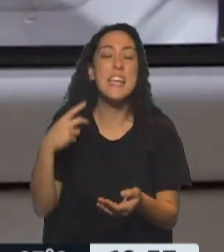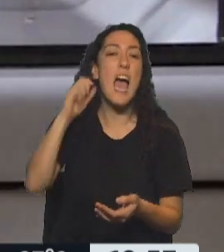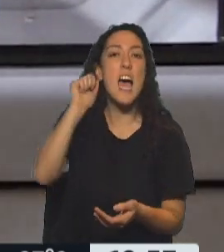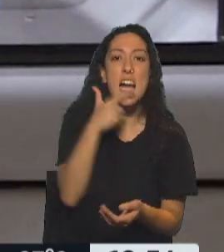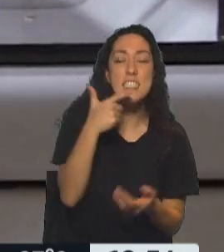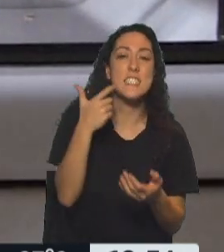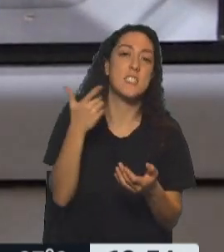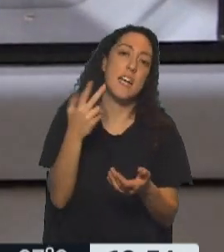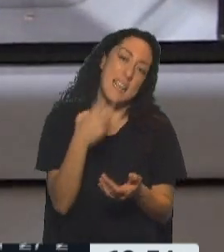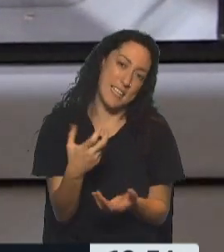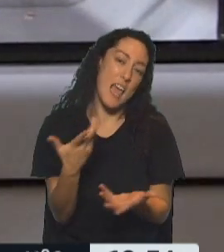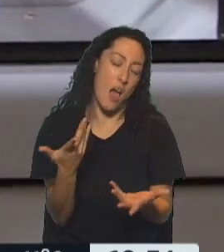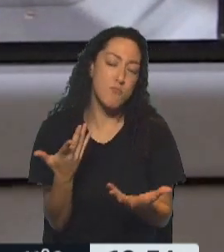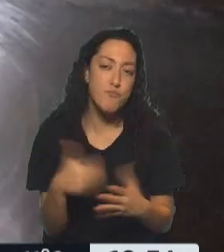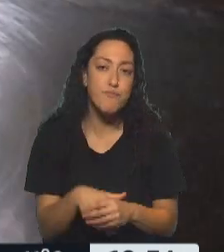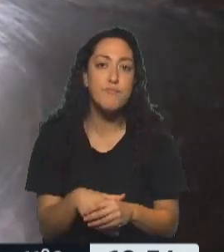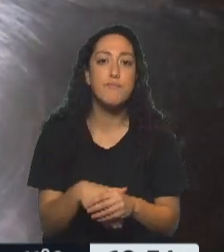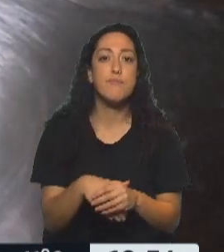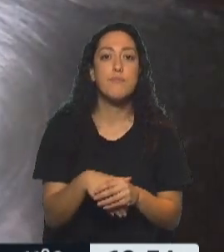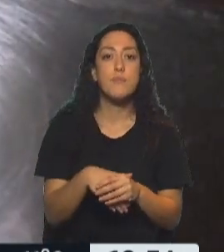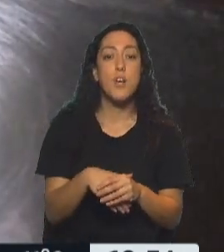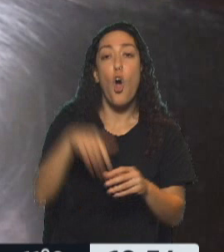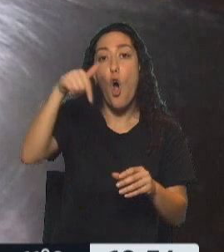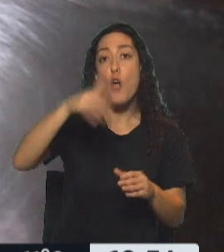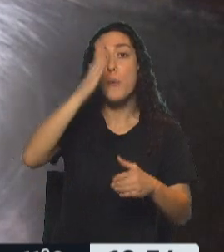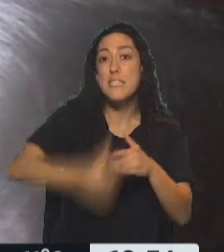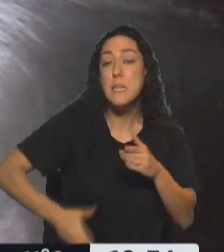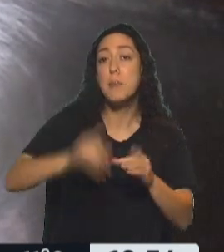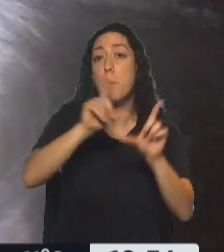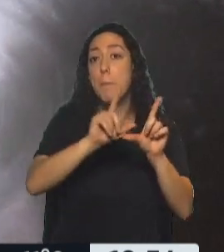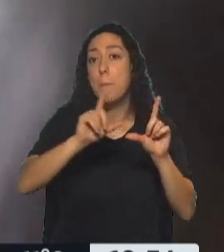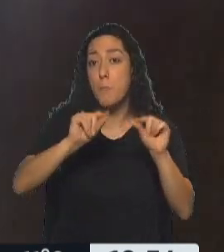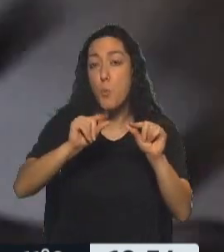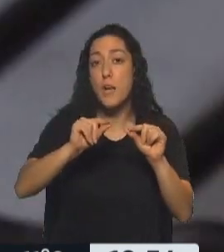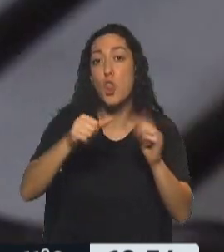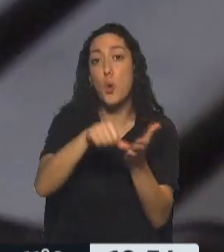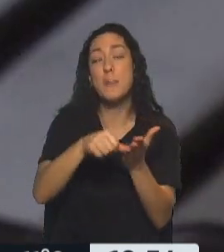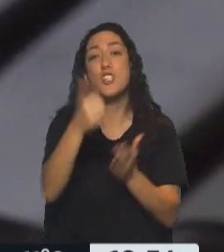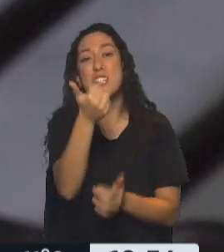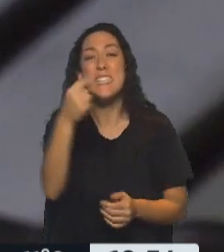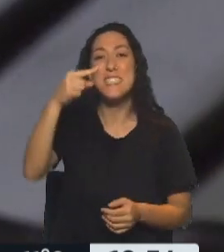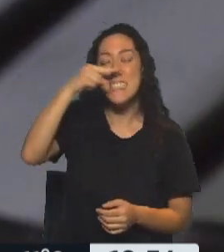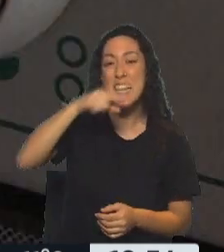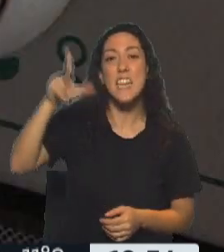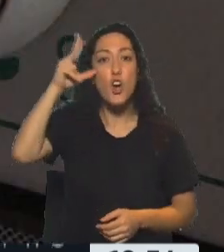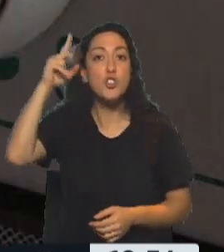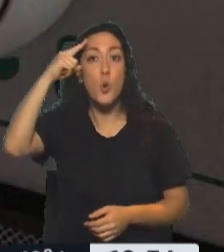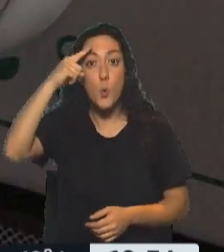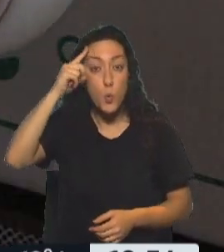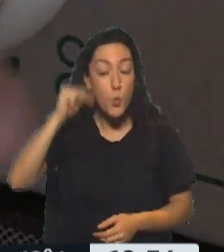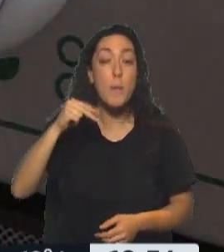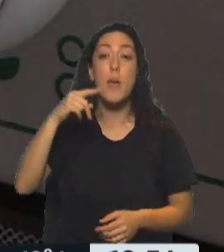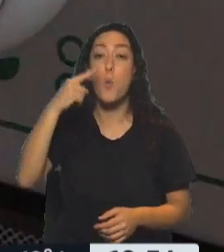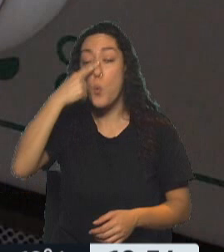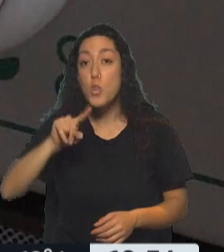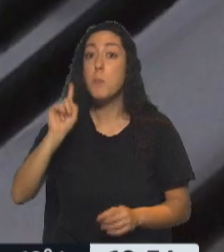Hablamos de energía eléctrica, por supuesto. Hoy vence el plazo de inscripción para los usuarios cuyos DNI finalizan en 6, 7, 8 y 9. Pero